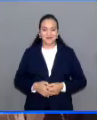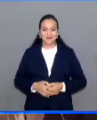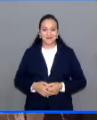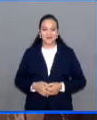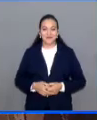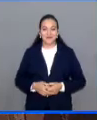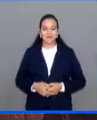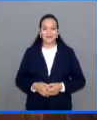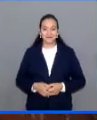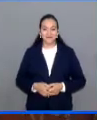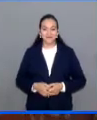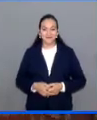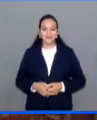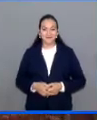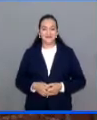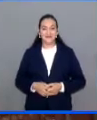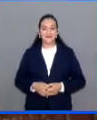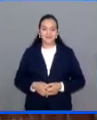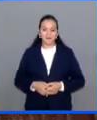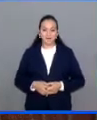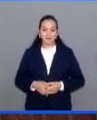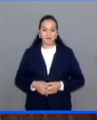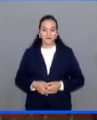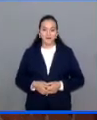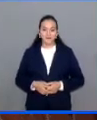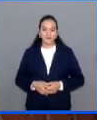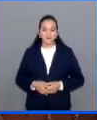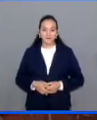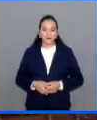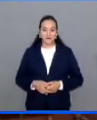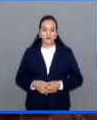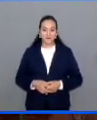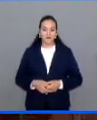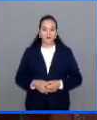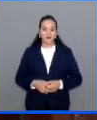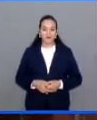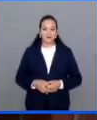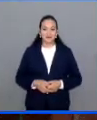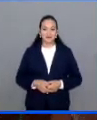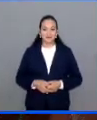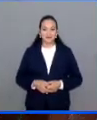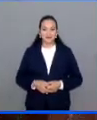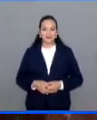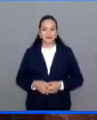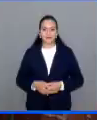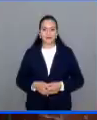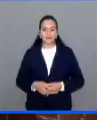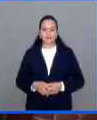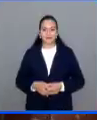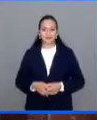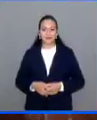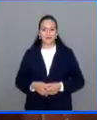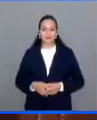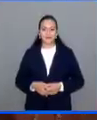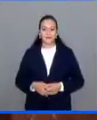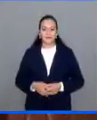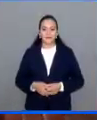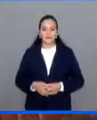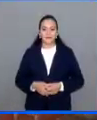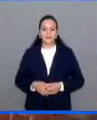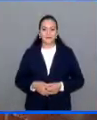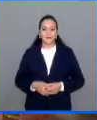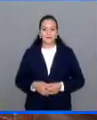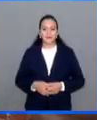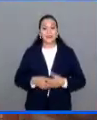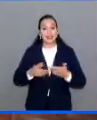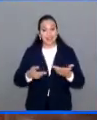obligó a la reestructuración del área, modificando ciertas plazas laborales para incorporar al menos a una docena de personas, en